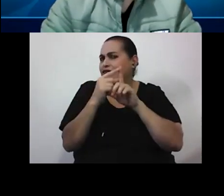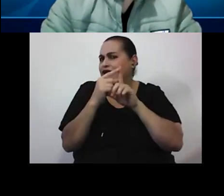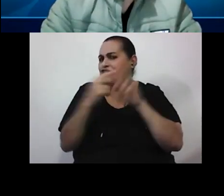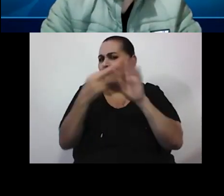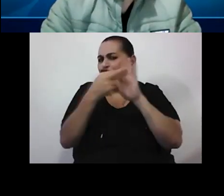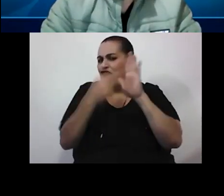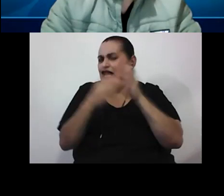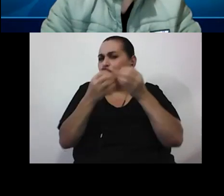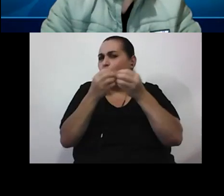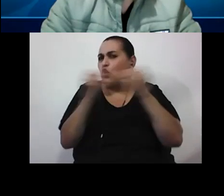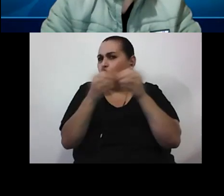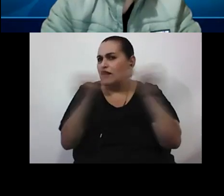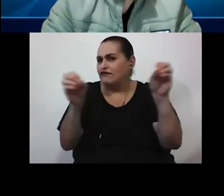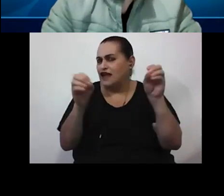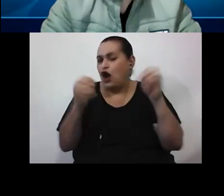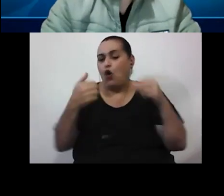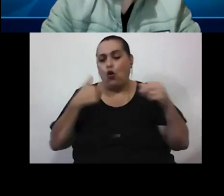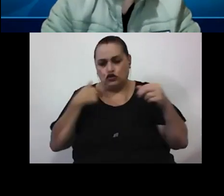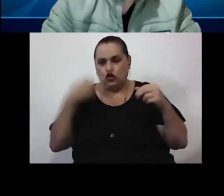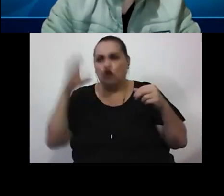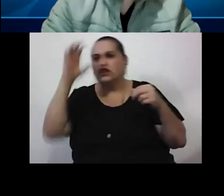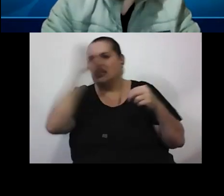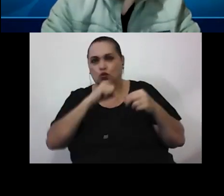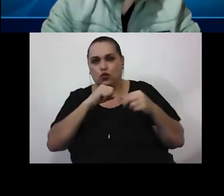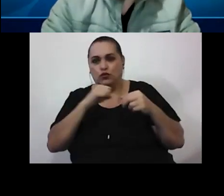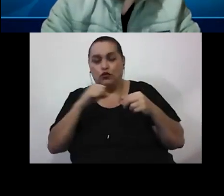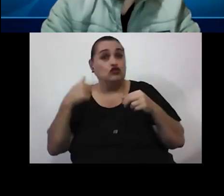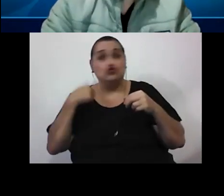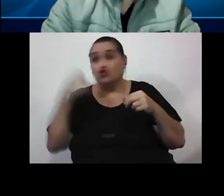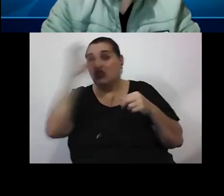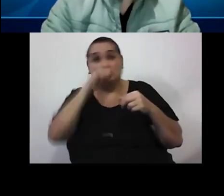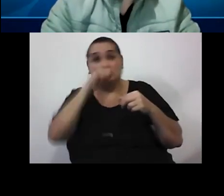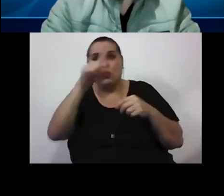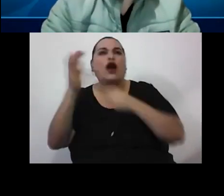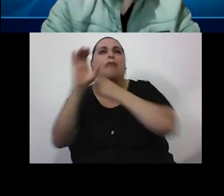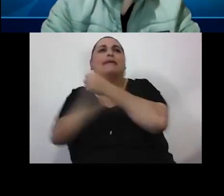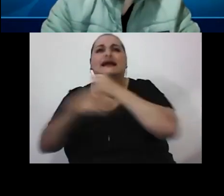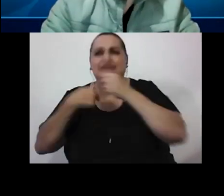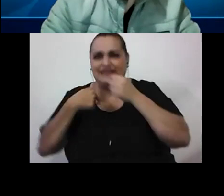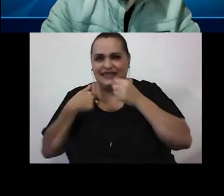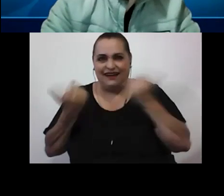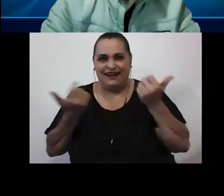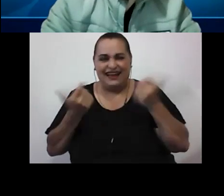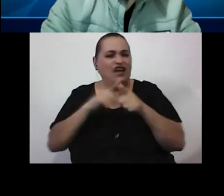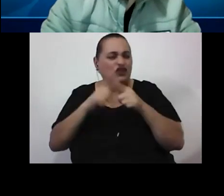espera que usted descubra cómo escribir nuevas palabras y le castiga cuando comete errores. ¿Cómo aprendería mejor